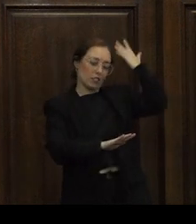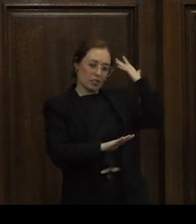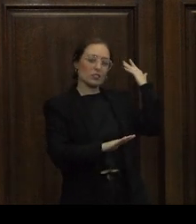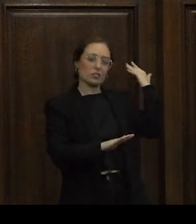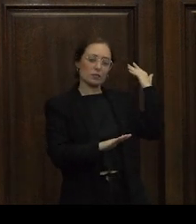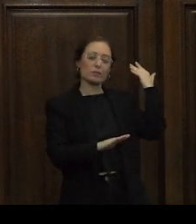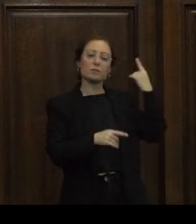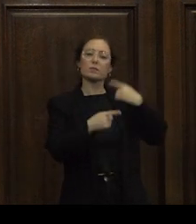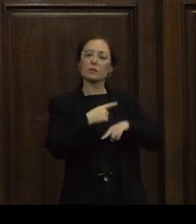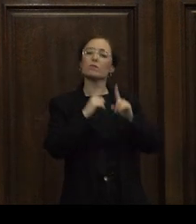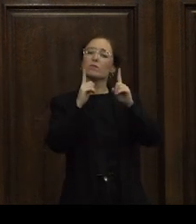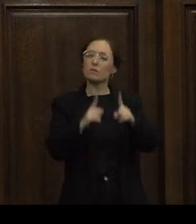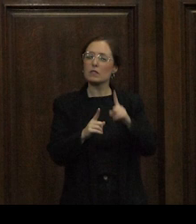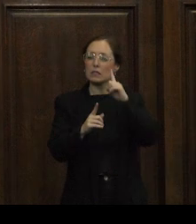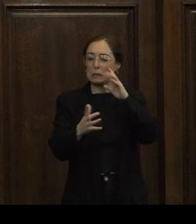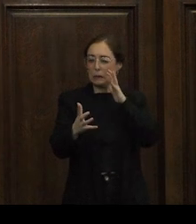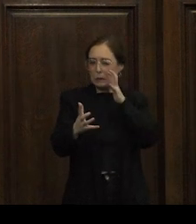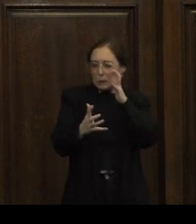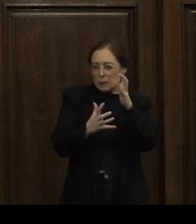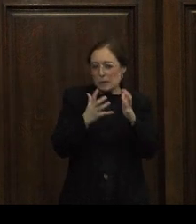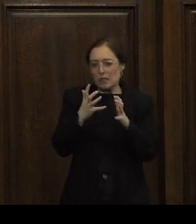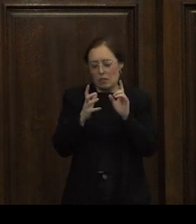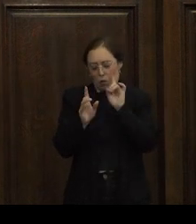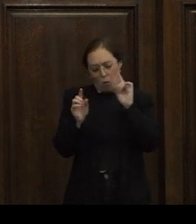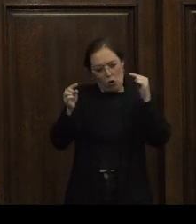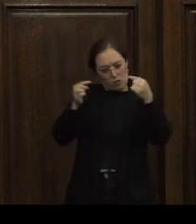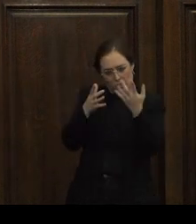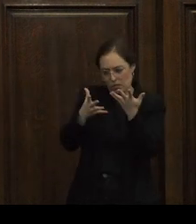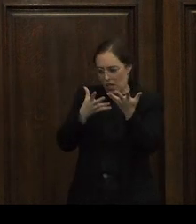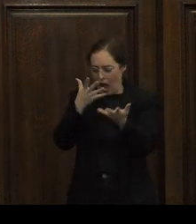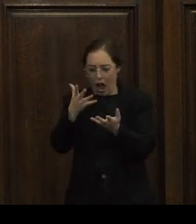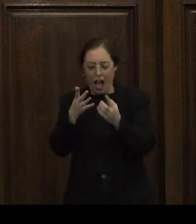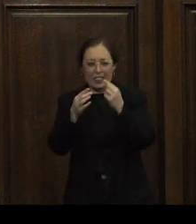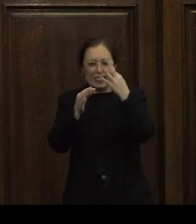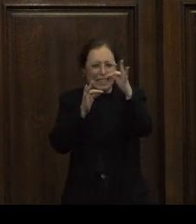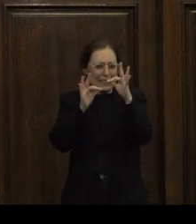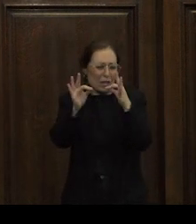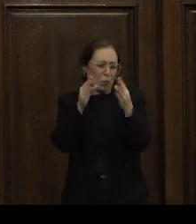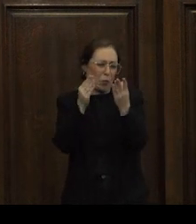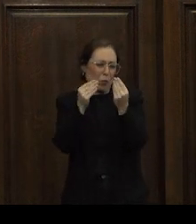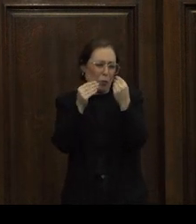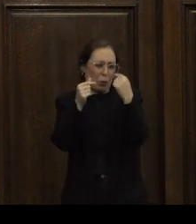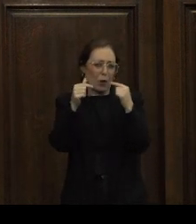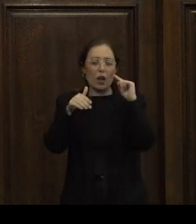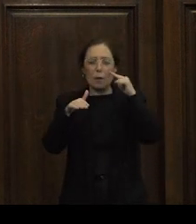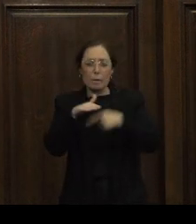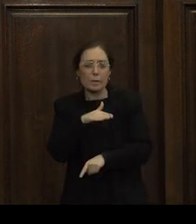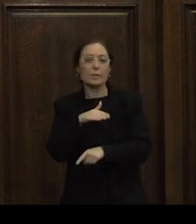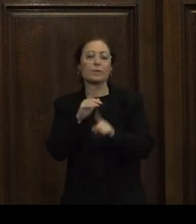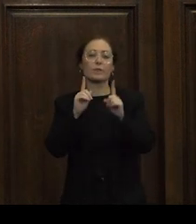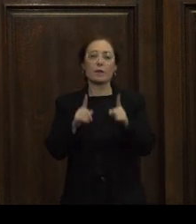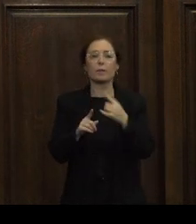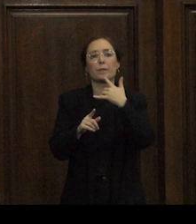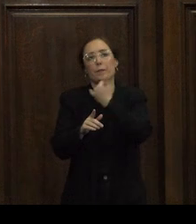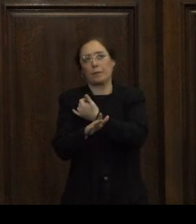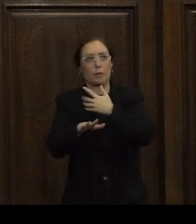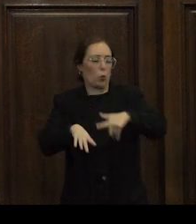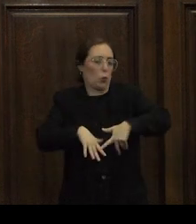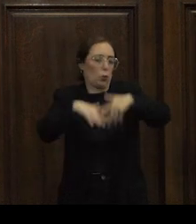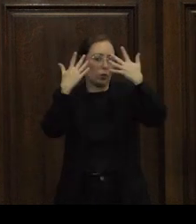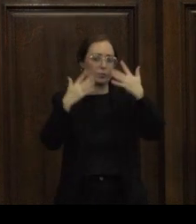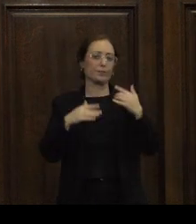y muy complejas, densas, contradictorias, sutiles, de largo alcance, que involucran factores de todo